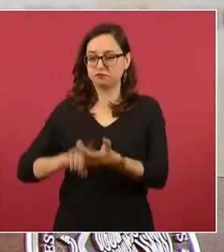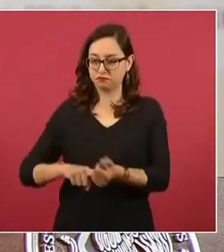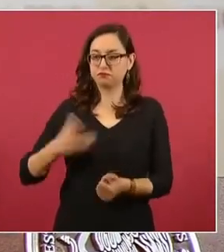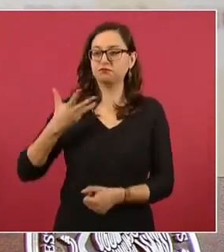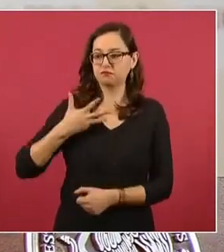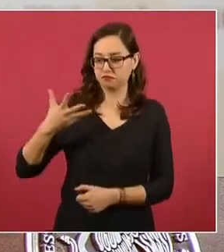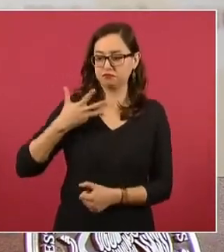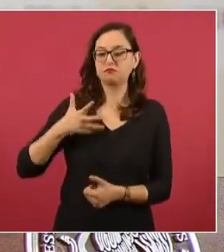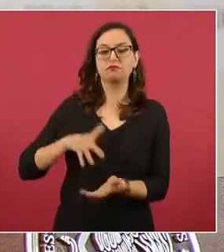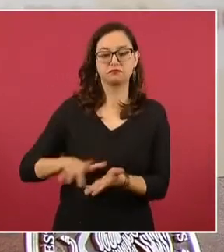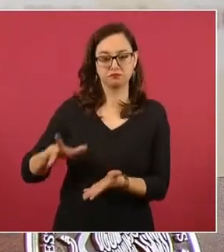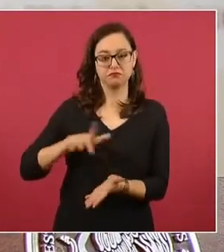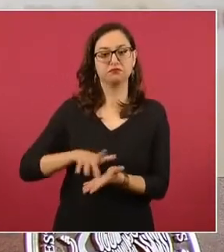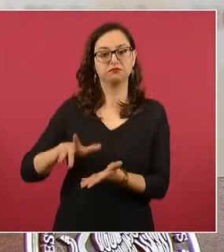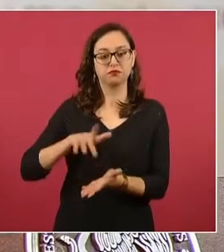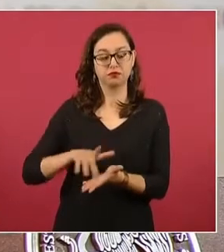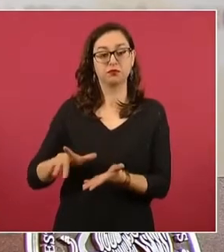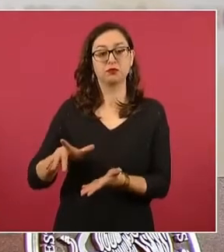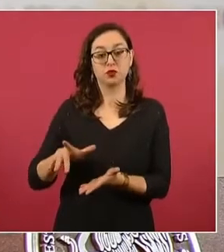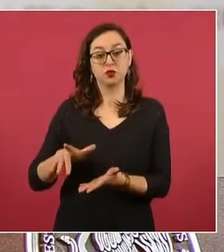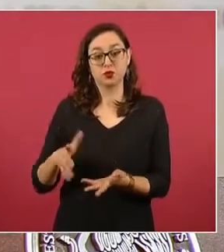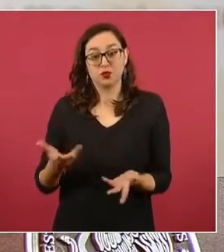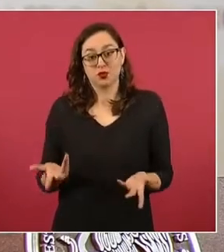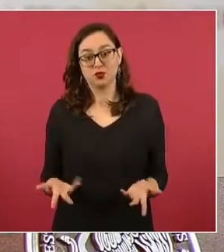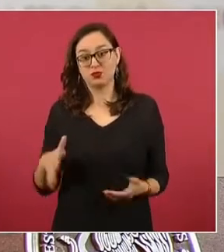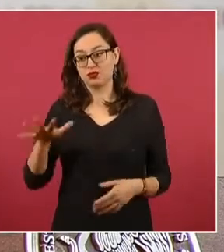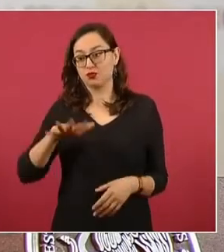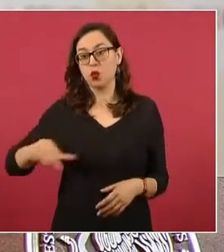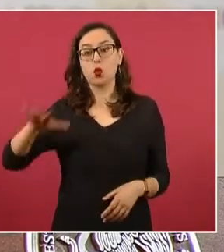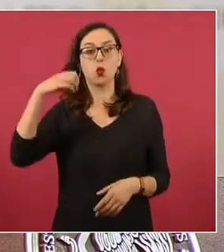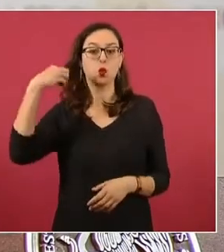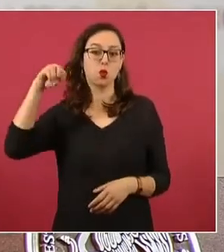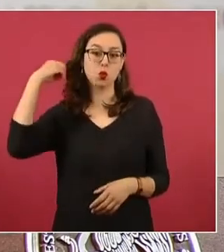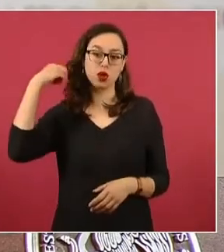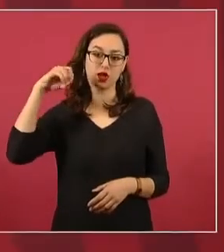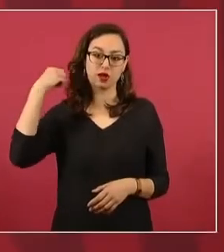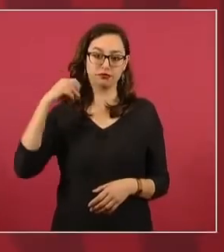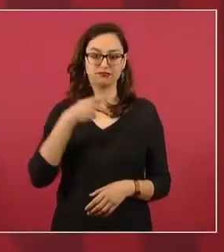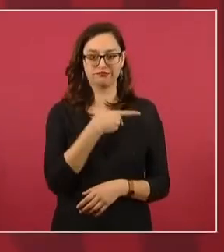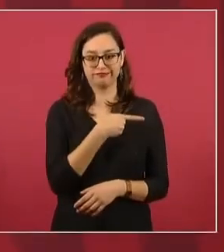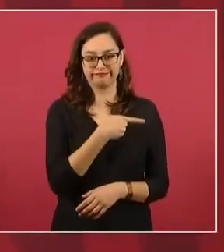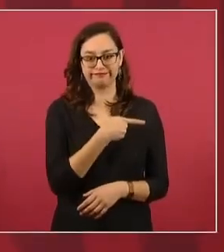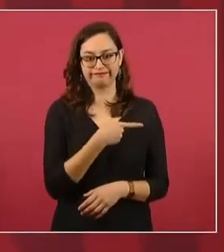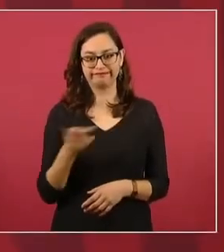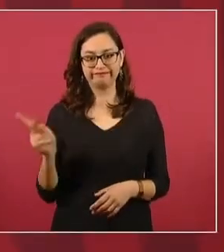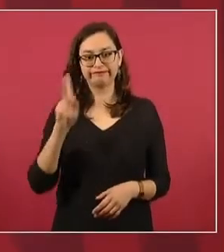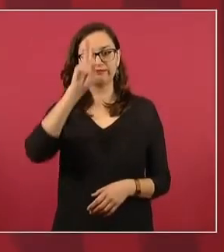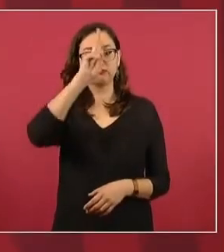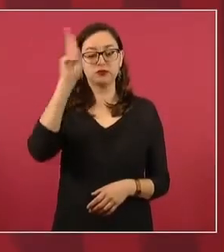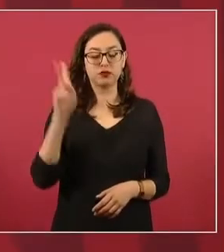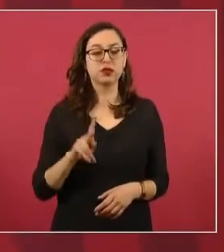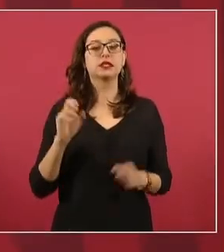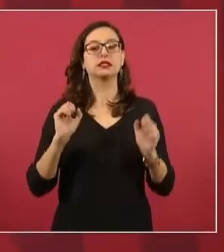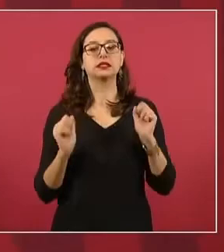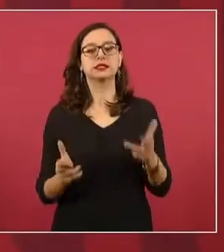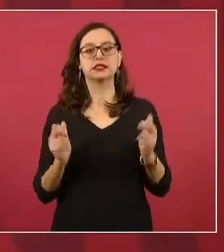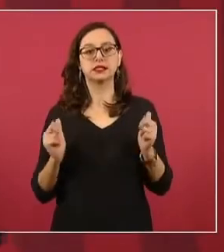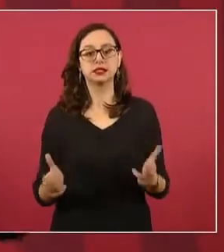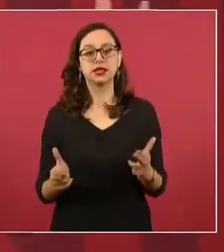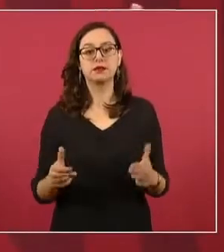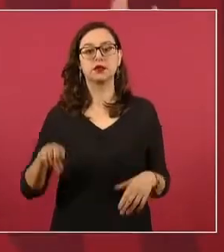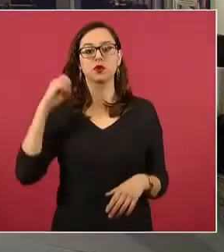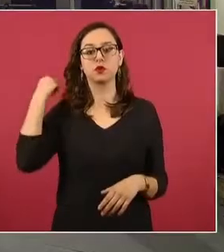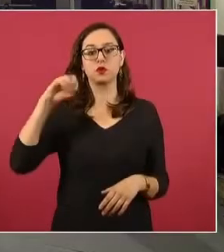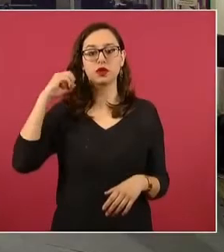porque son de los estados con más pobreza y más necesidad. Chiapas, Oaxaca, Guerrero, hay otros